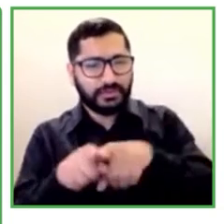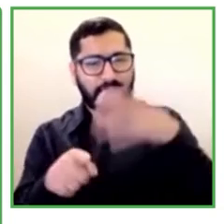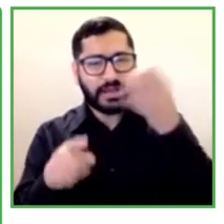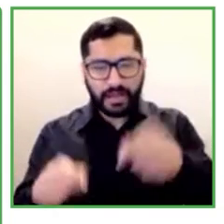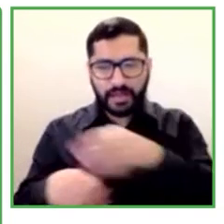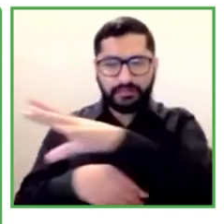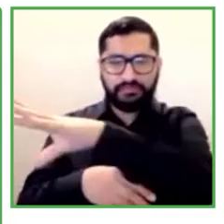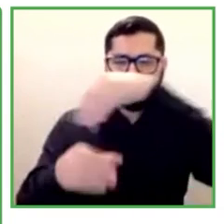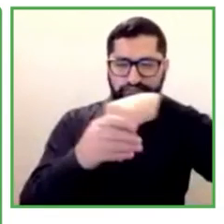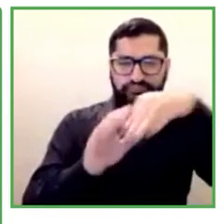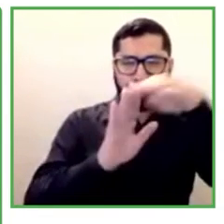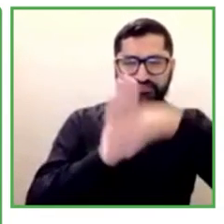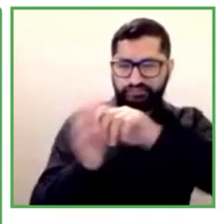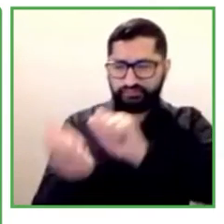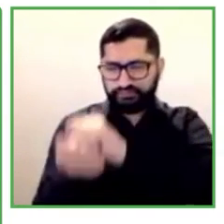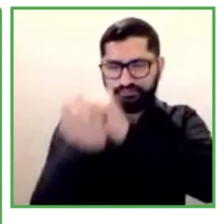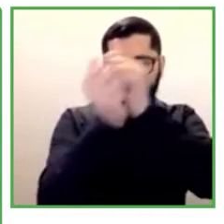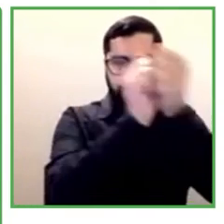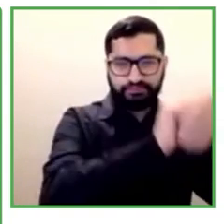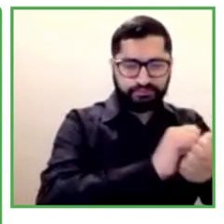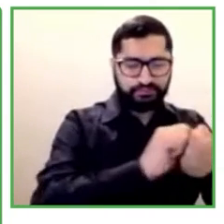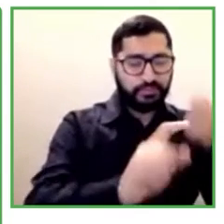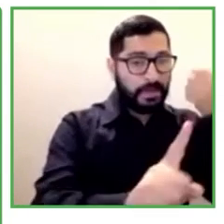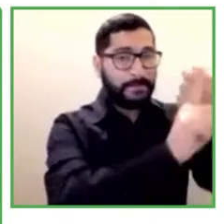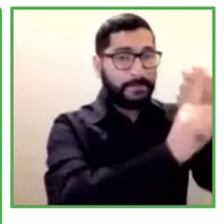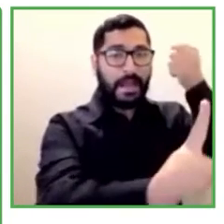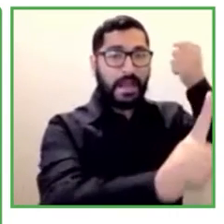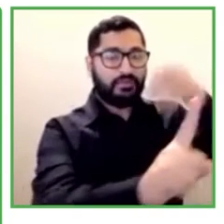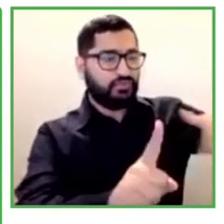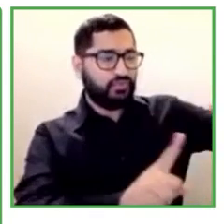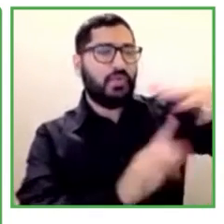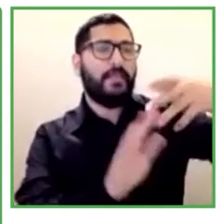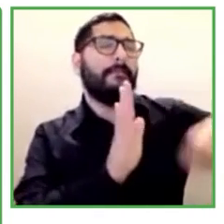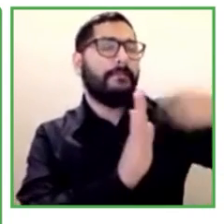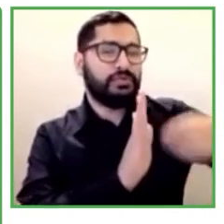para 2020-2021.